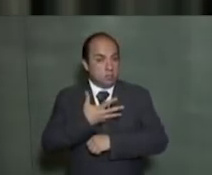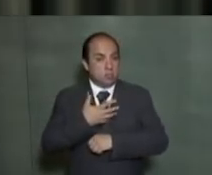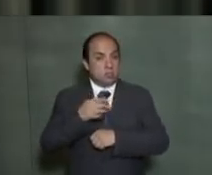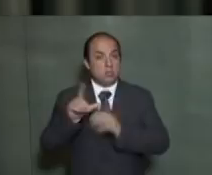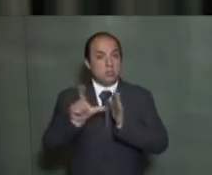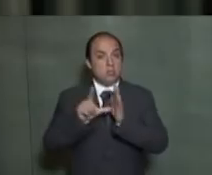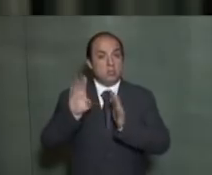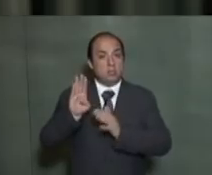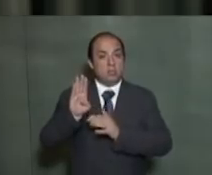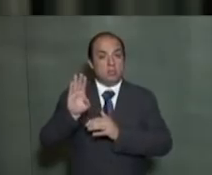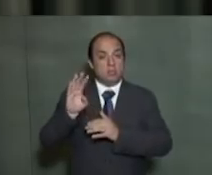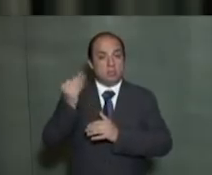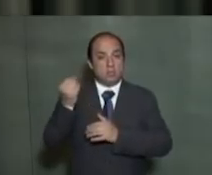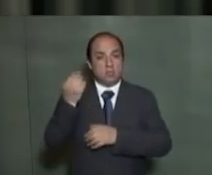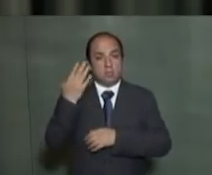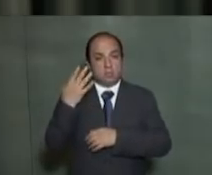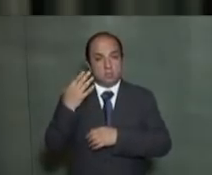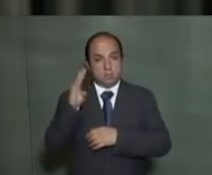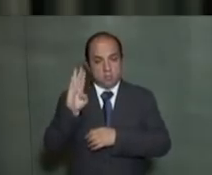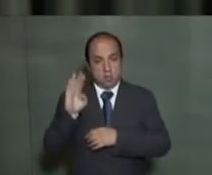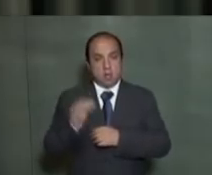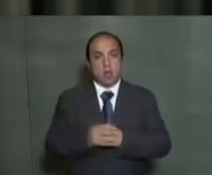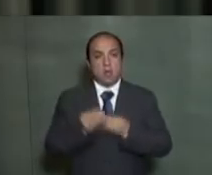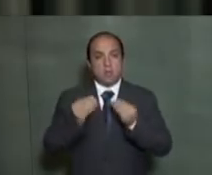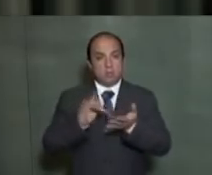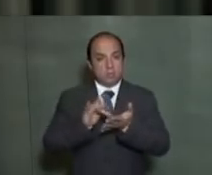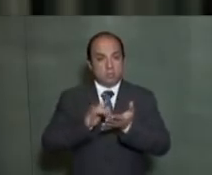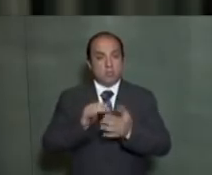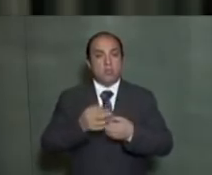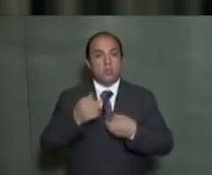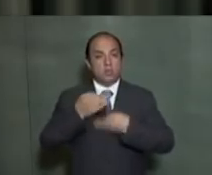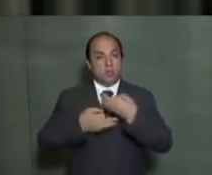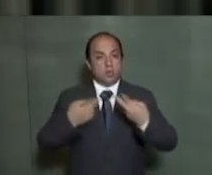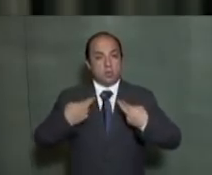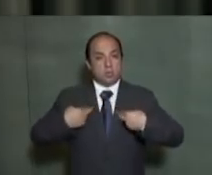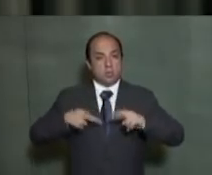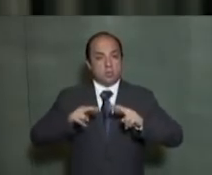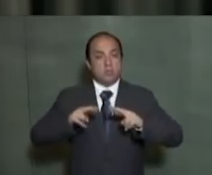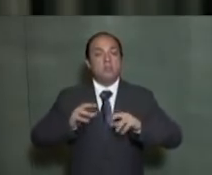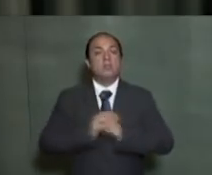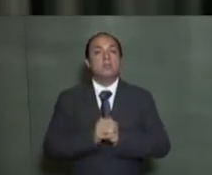Muchas gracias a todos los representantes de las sociedades técnicas e instituciones que nos acompañan.